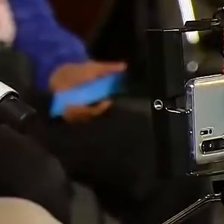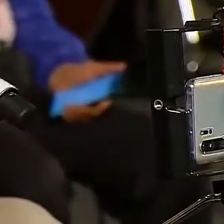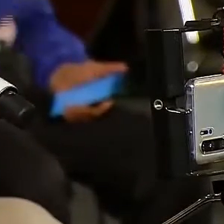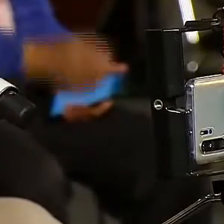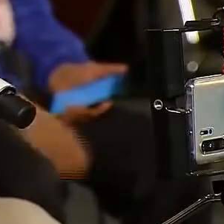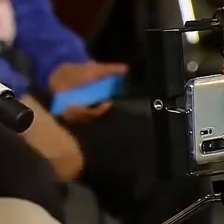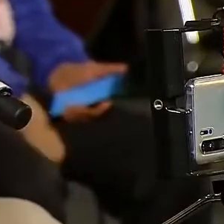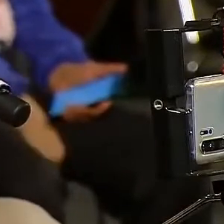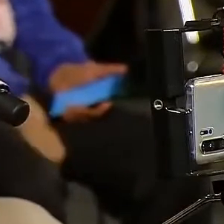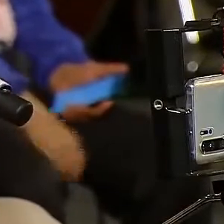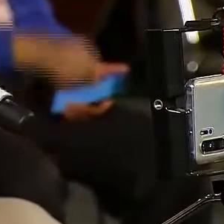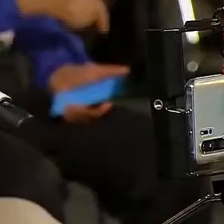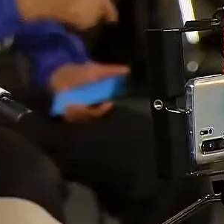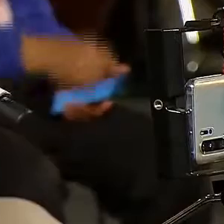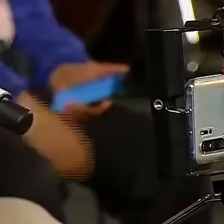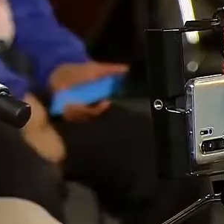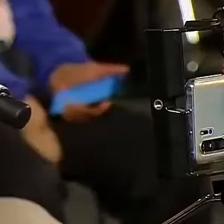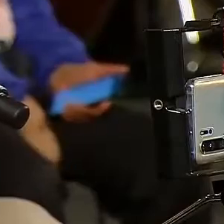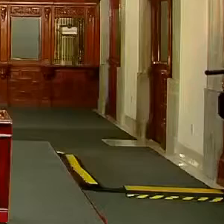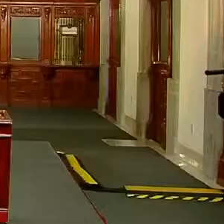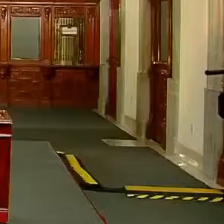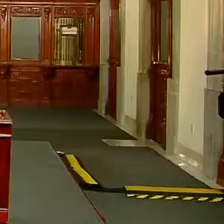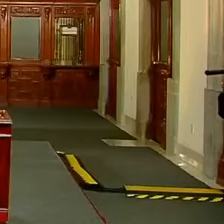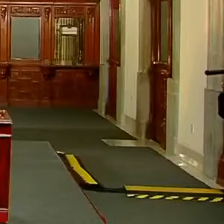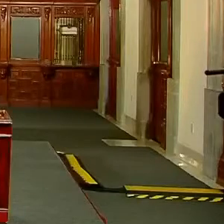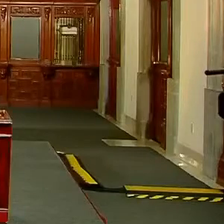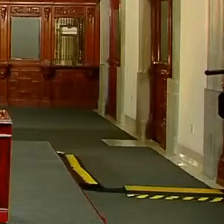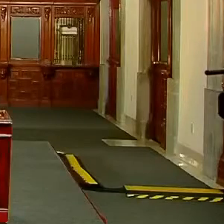del ENARM, si nos puede platicar un poquito de esto. Gracias.